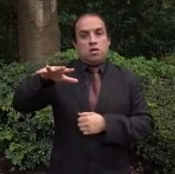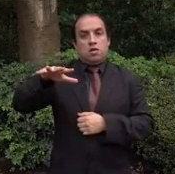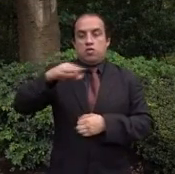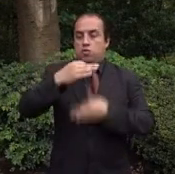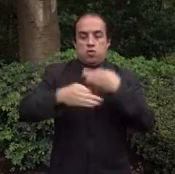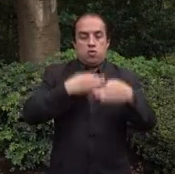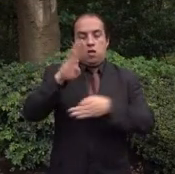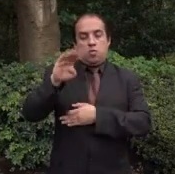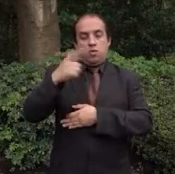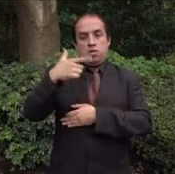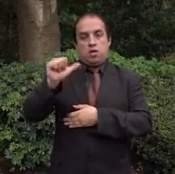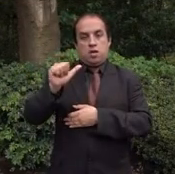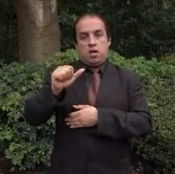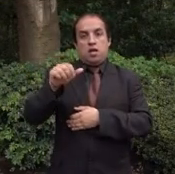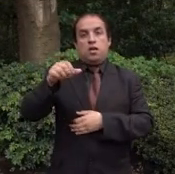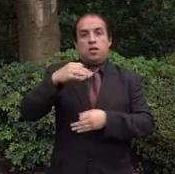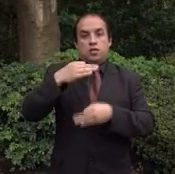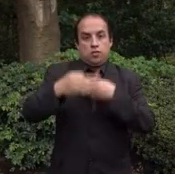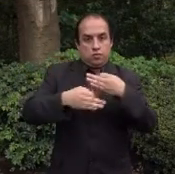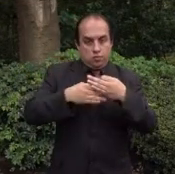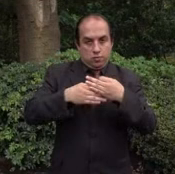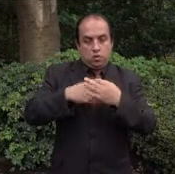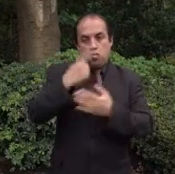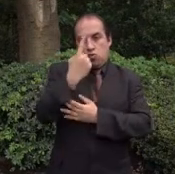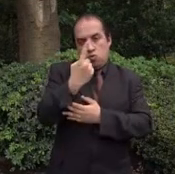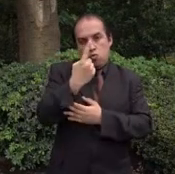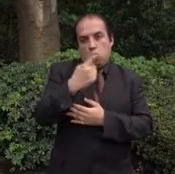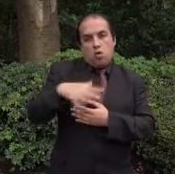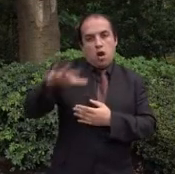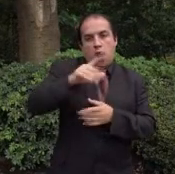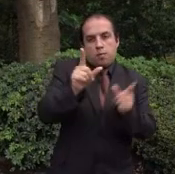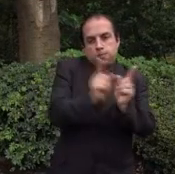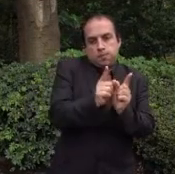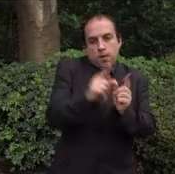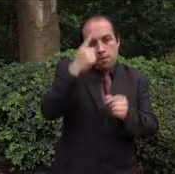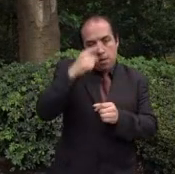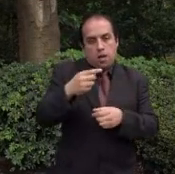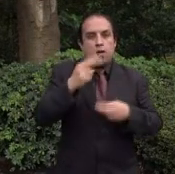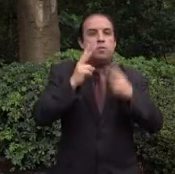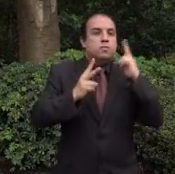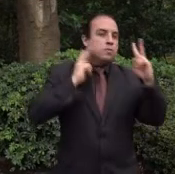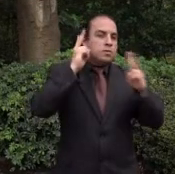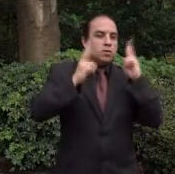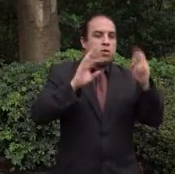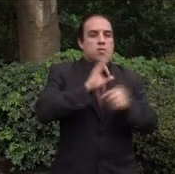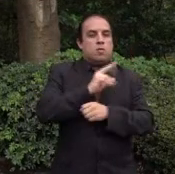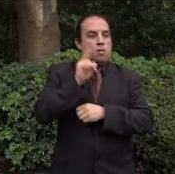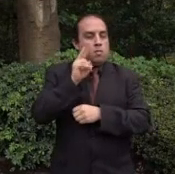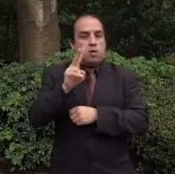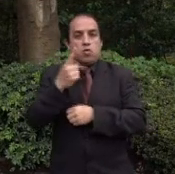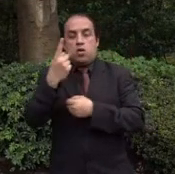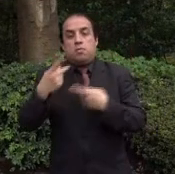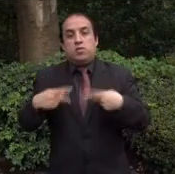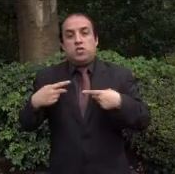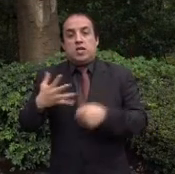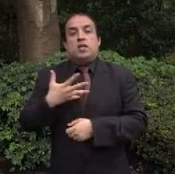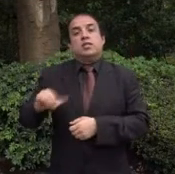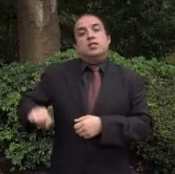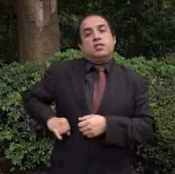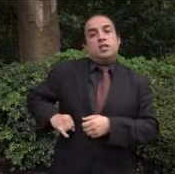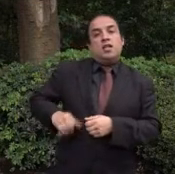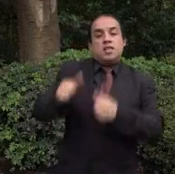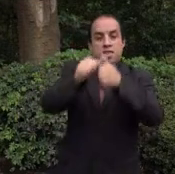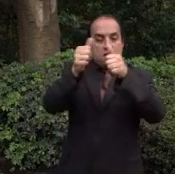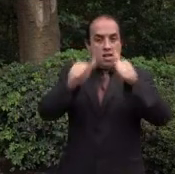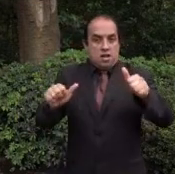pero un espacio para poder ser visitada y para poder ser uno de los mayores placeres que puede tener una persona que esté interesada en el arte,